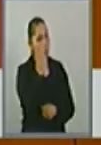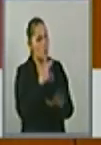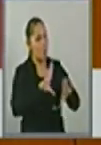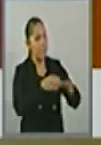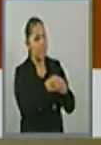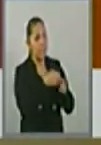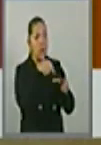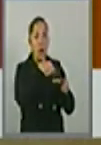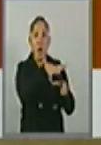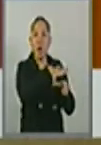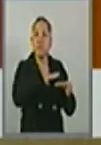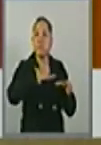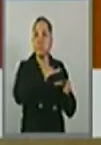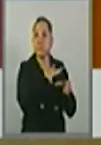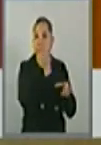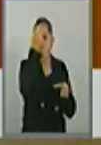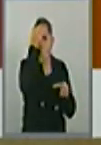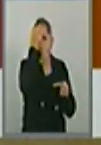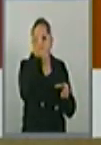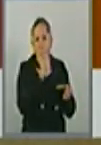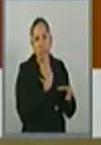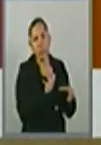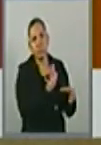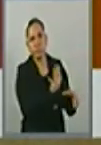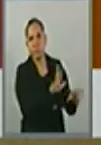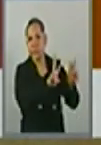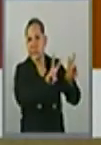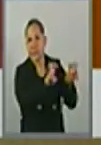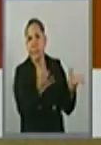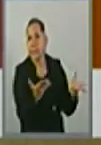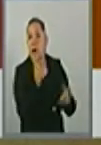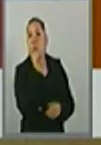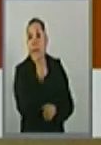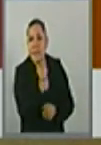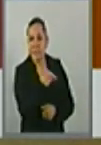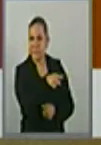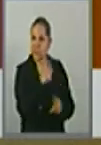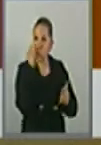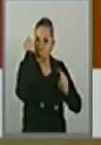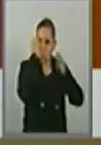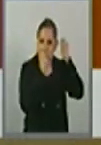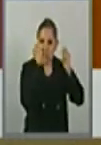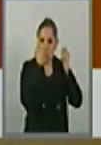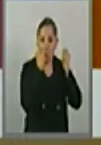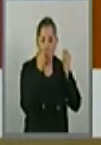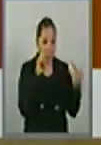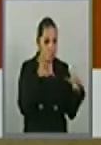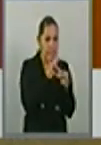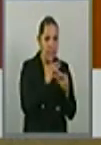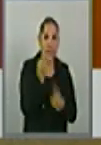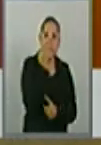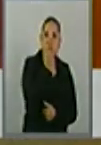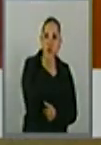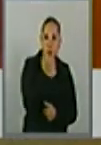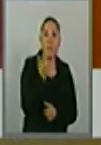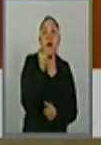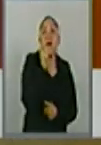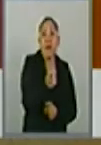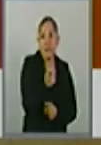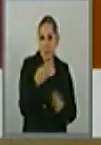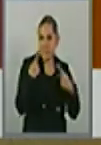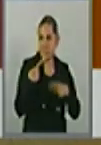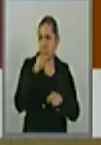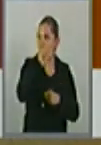que es el turismo idiomático que se ocupa de redes a estudiantes extranjeros para el aprendizaje